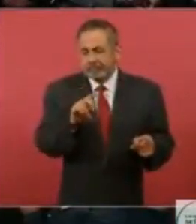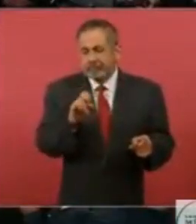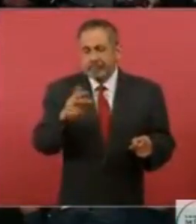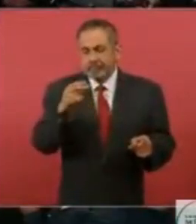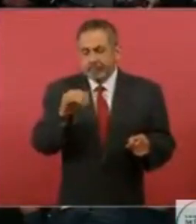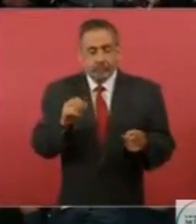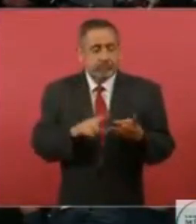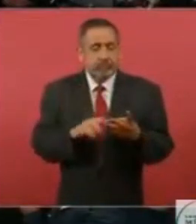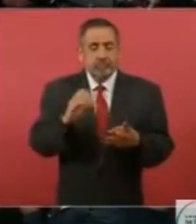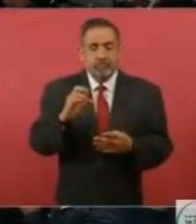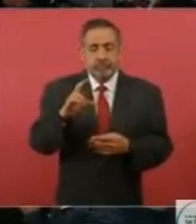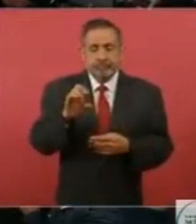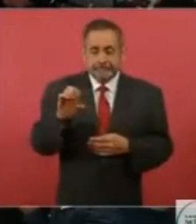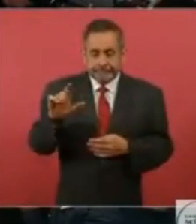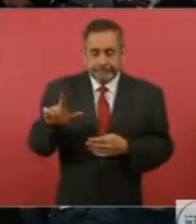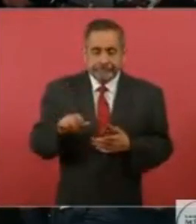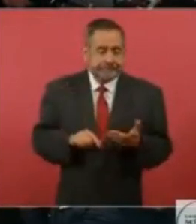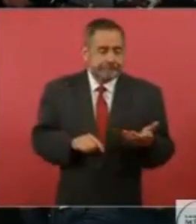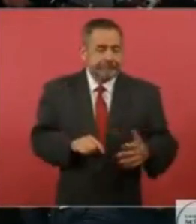Krill.